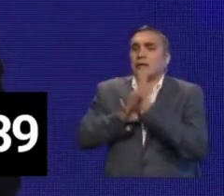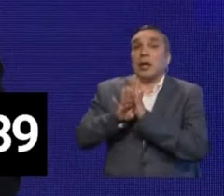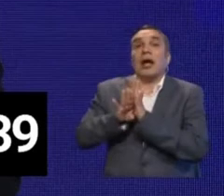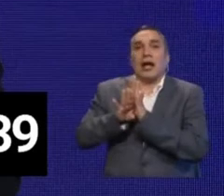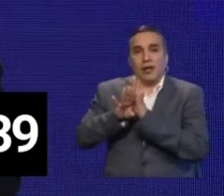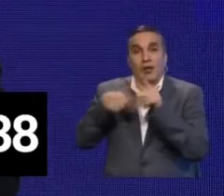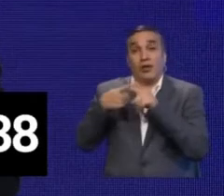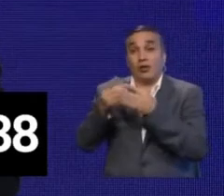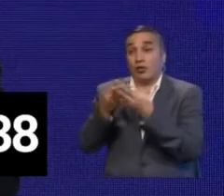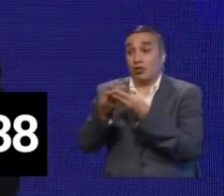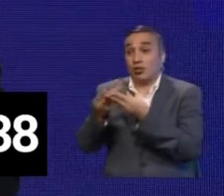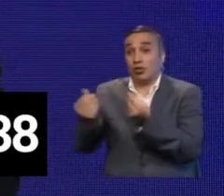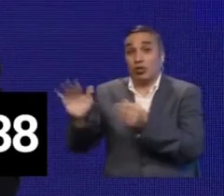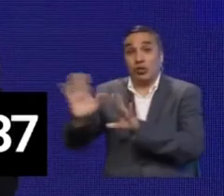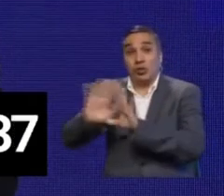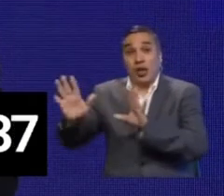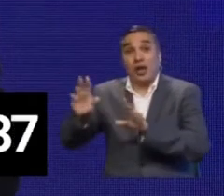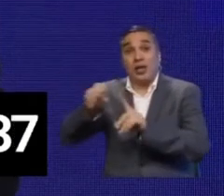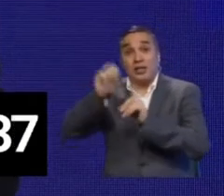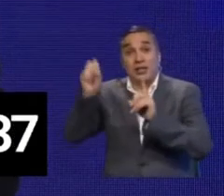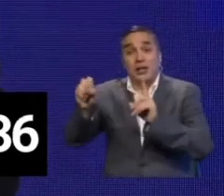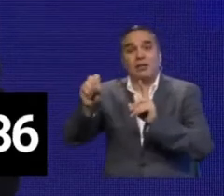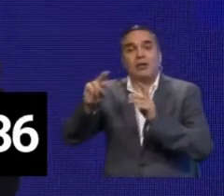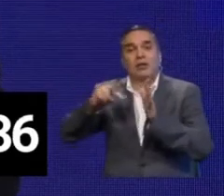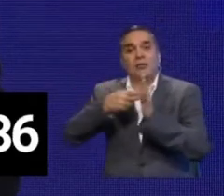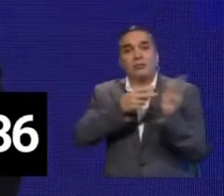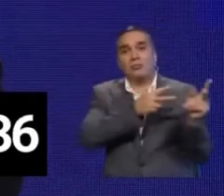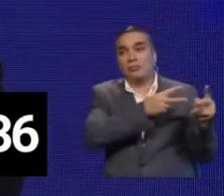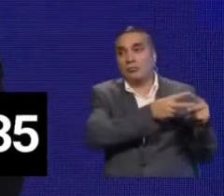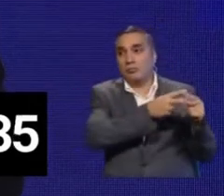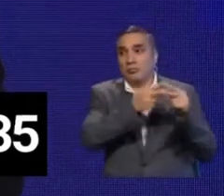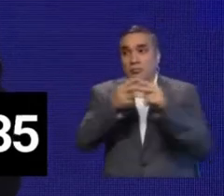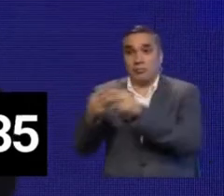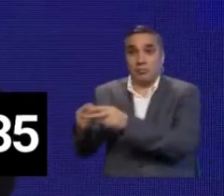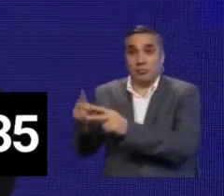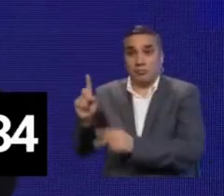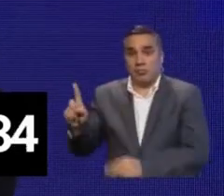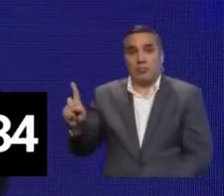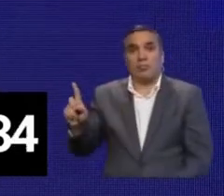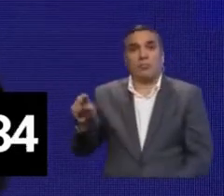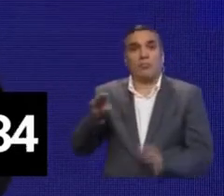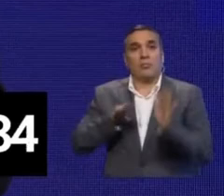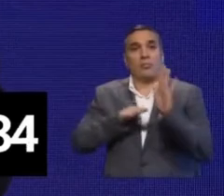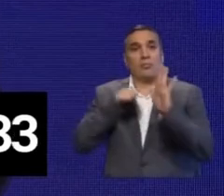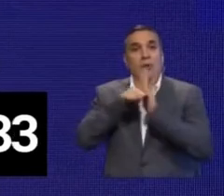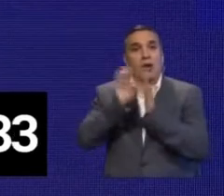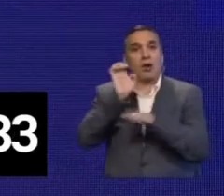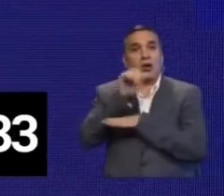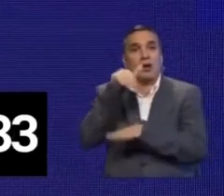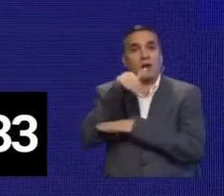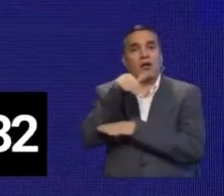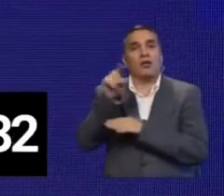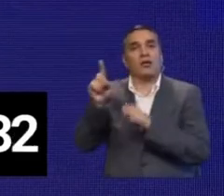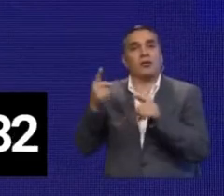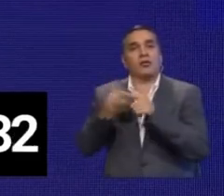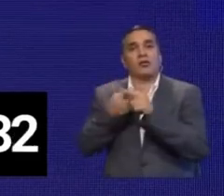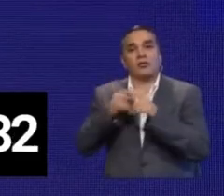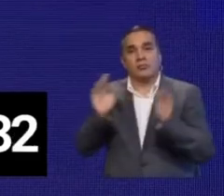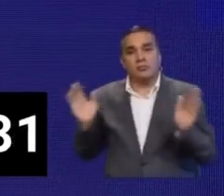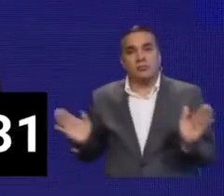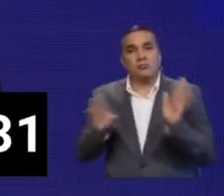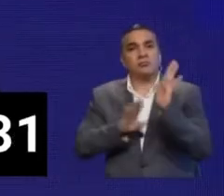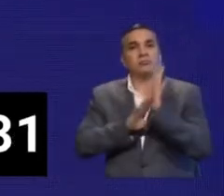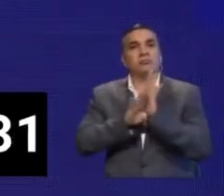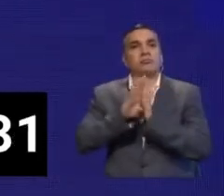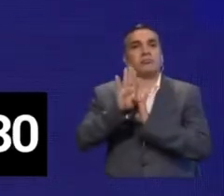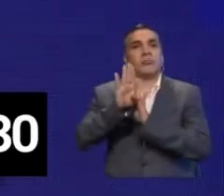a los ecuatorianos de central de riesgo se le va a inyectar un crédito a través de la banca pública, Ban Ecuador, y a través del Fondo de Reactivación Económica que